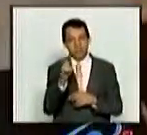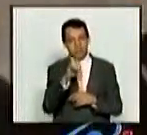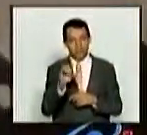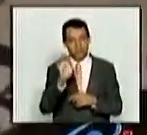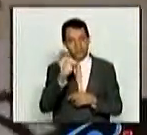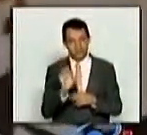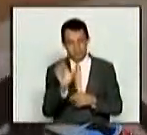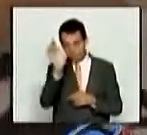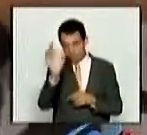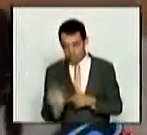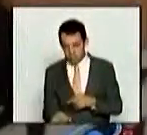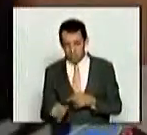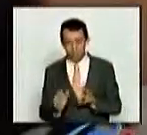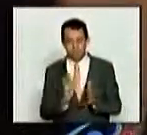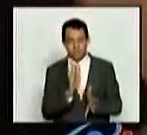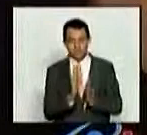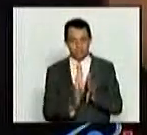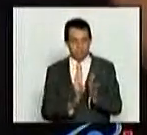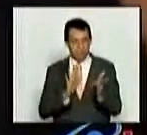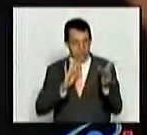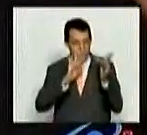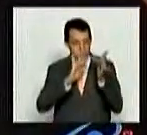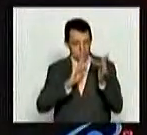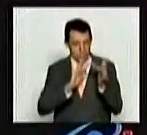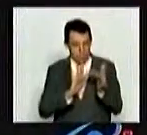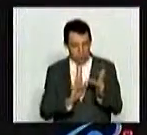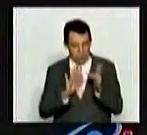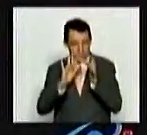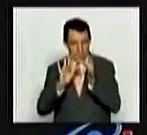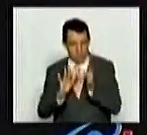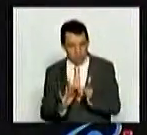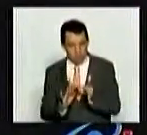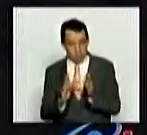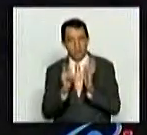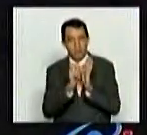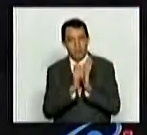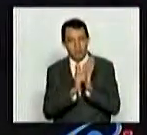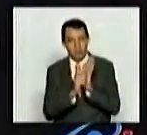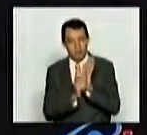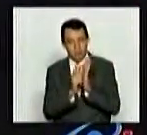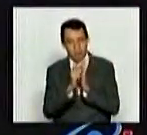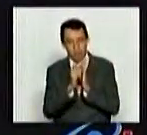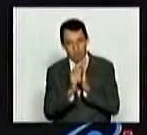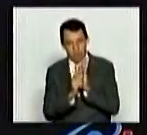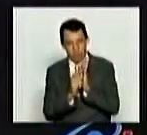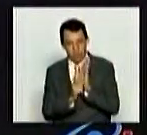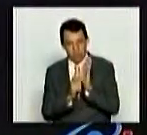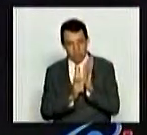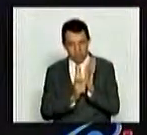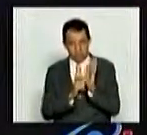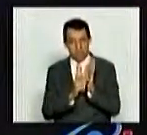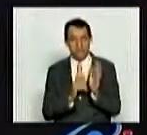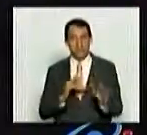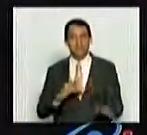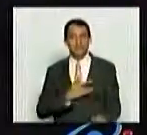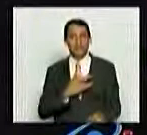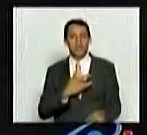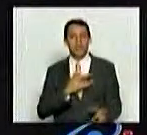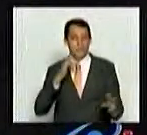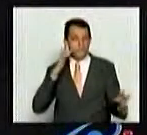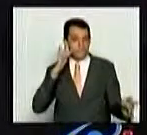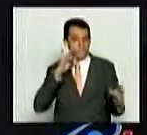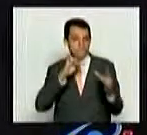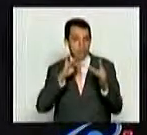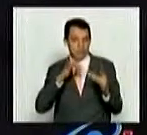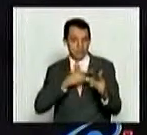paralumbar o paravertebral, y lo que estamos haciendo es, a través de esos puntos de interferencia, enviarle esos estímulos eléctricos